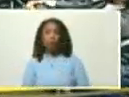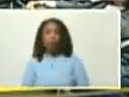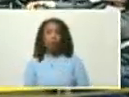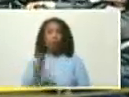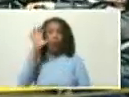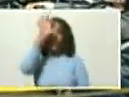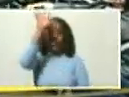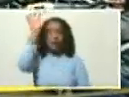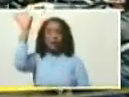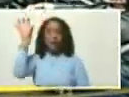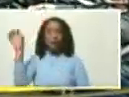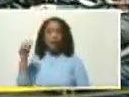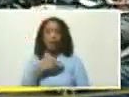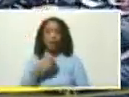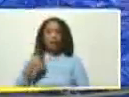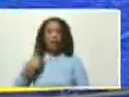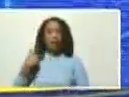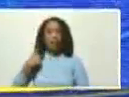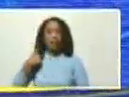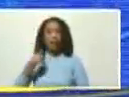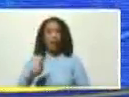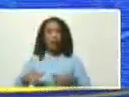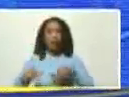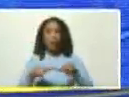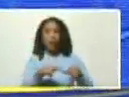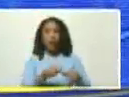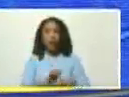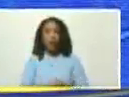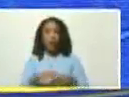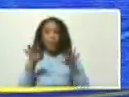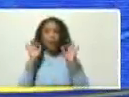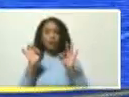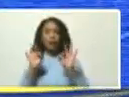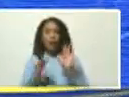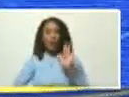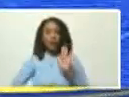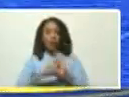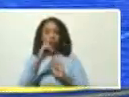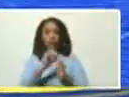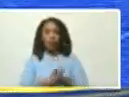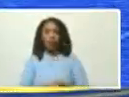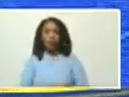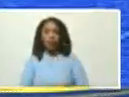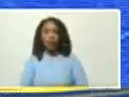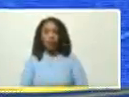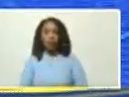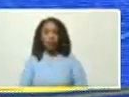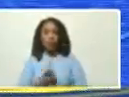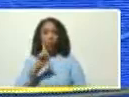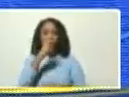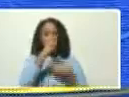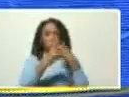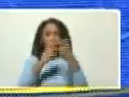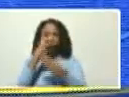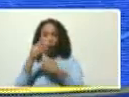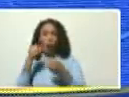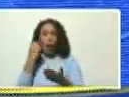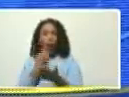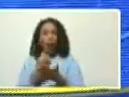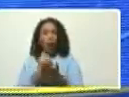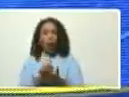países que quieran tener zonas especiales para el desarrollo de un turismo